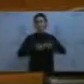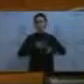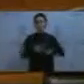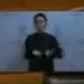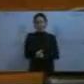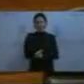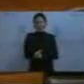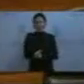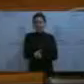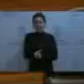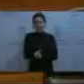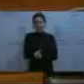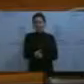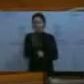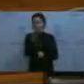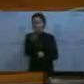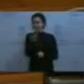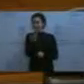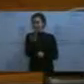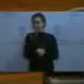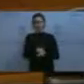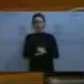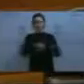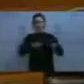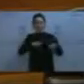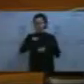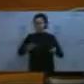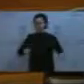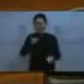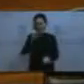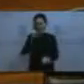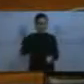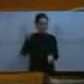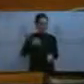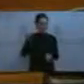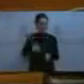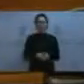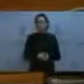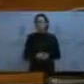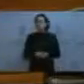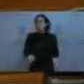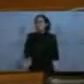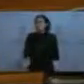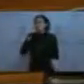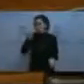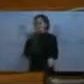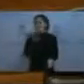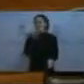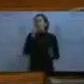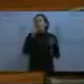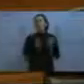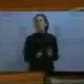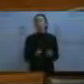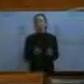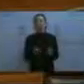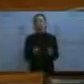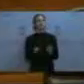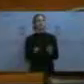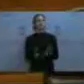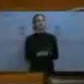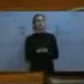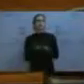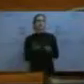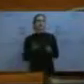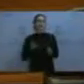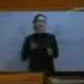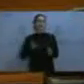una cuestión que no interesa a la mayoría de los asturianos. Yo no sé si eso se debe a favores, no sé si